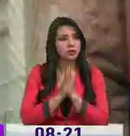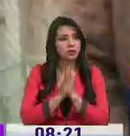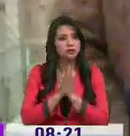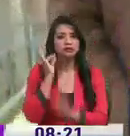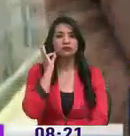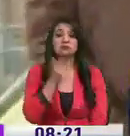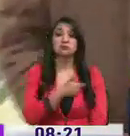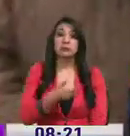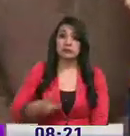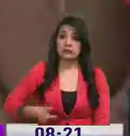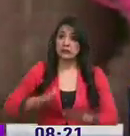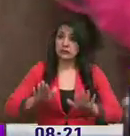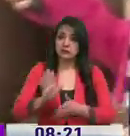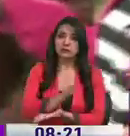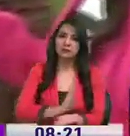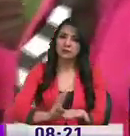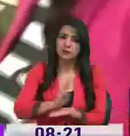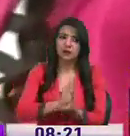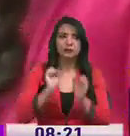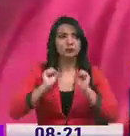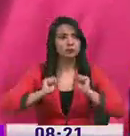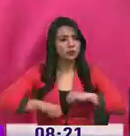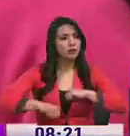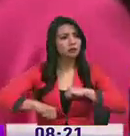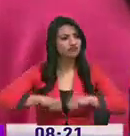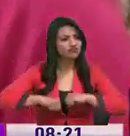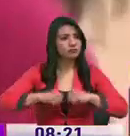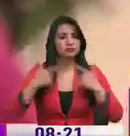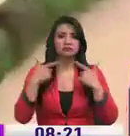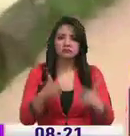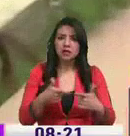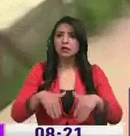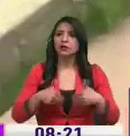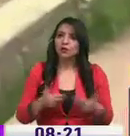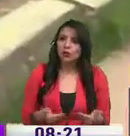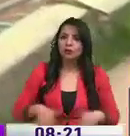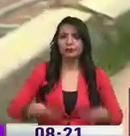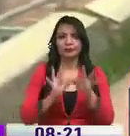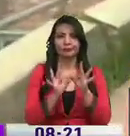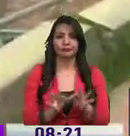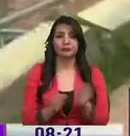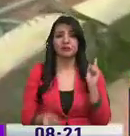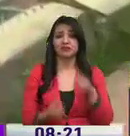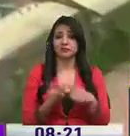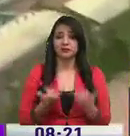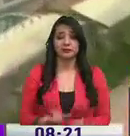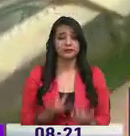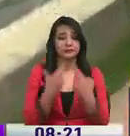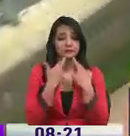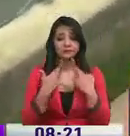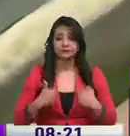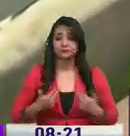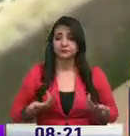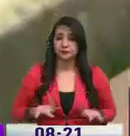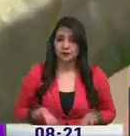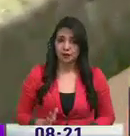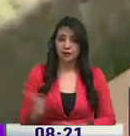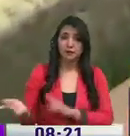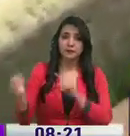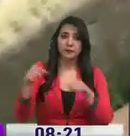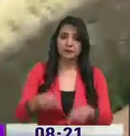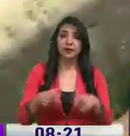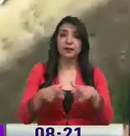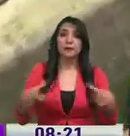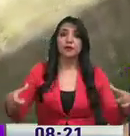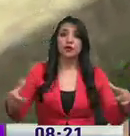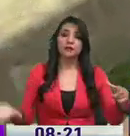presidenta del sector, para que den viendo esta situación, pero hasta ahora no hemos tenido ninguna respuesta. Vino una volqueta, se llevó